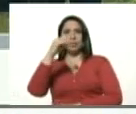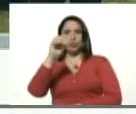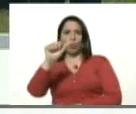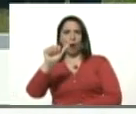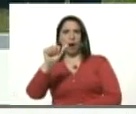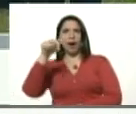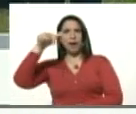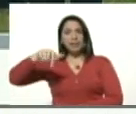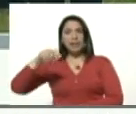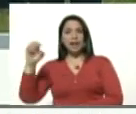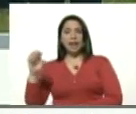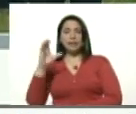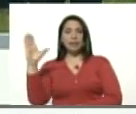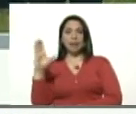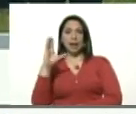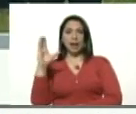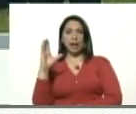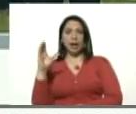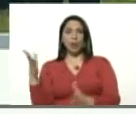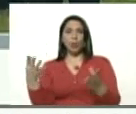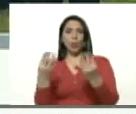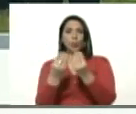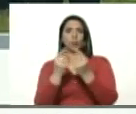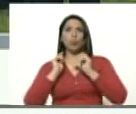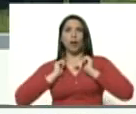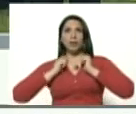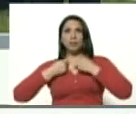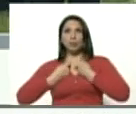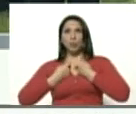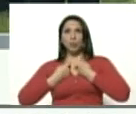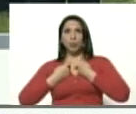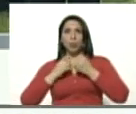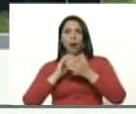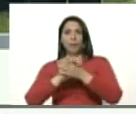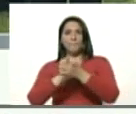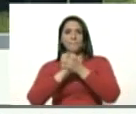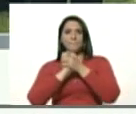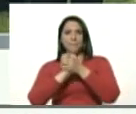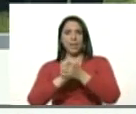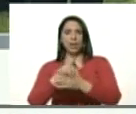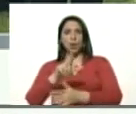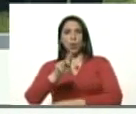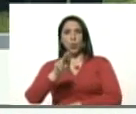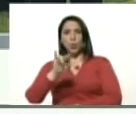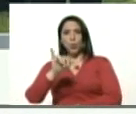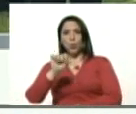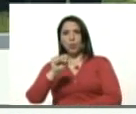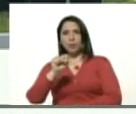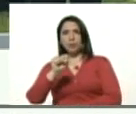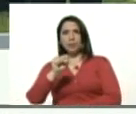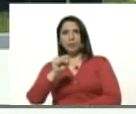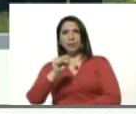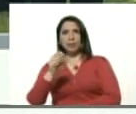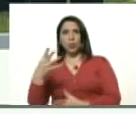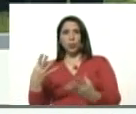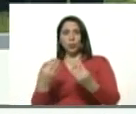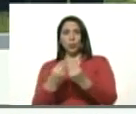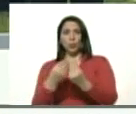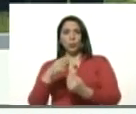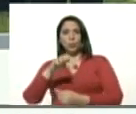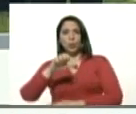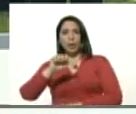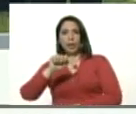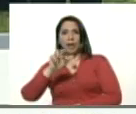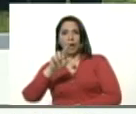Caracas. Allá se encuentra con Aristóbulis Turi, compañero, con Luis Brito García, Earle